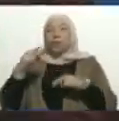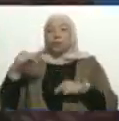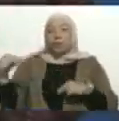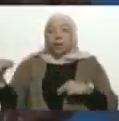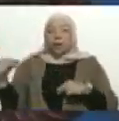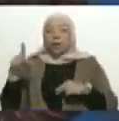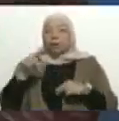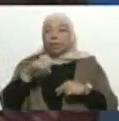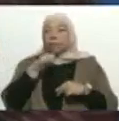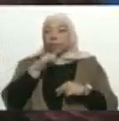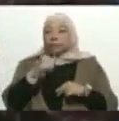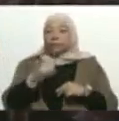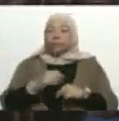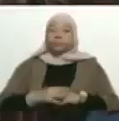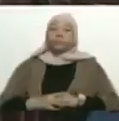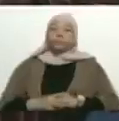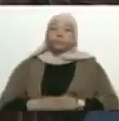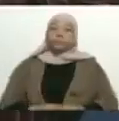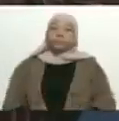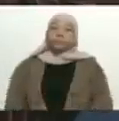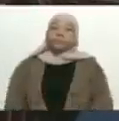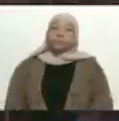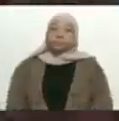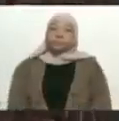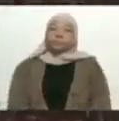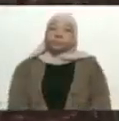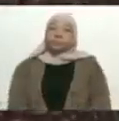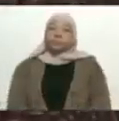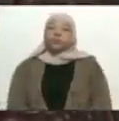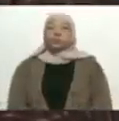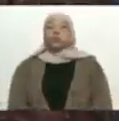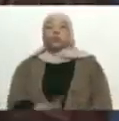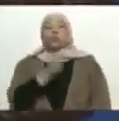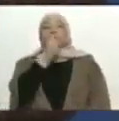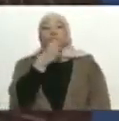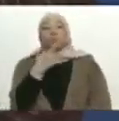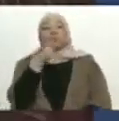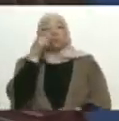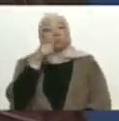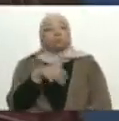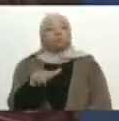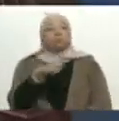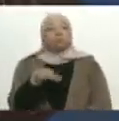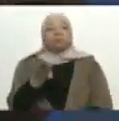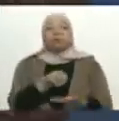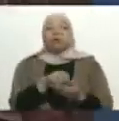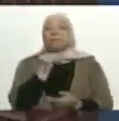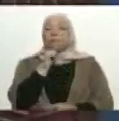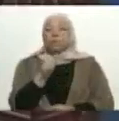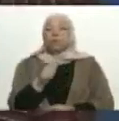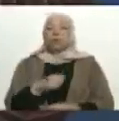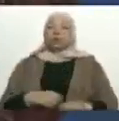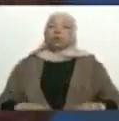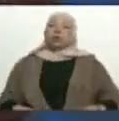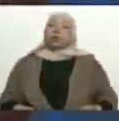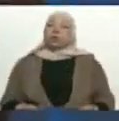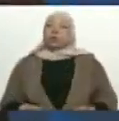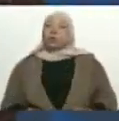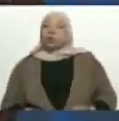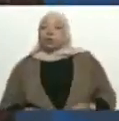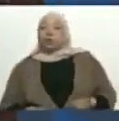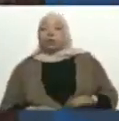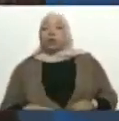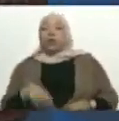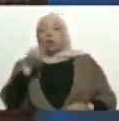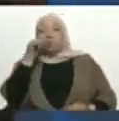ejemplo. De cómo lo positivo para los pueblos se vuelve negativo para esos pueblos sin que hasta los mismos